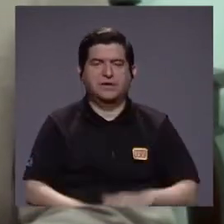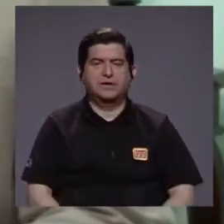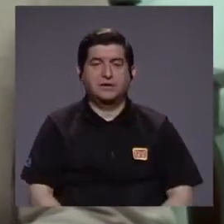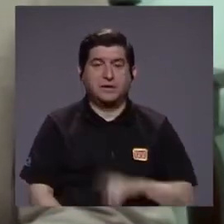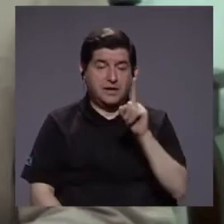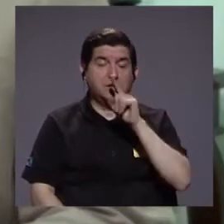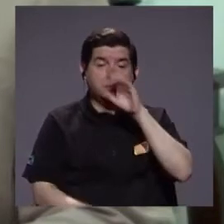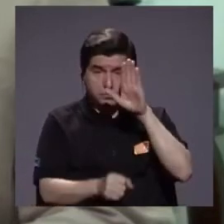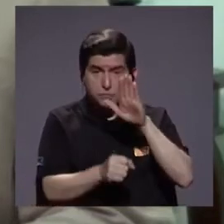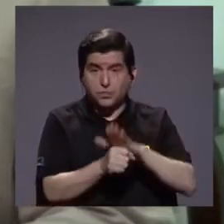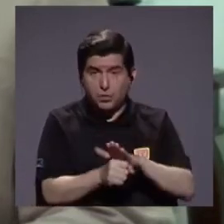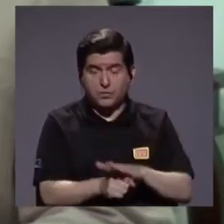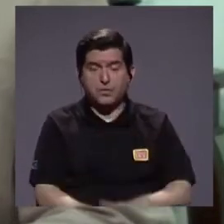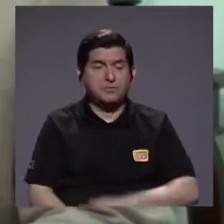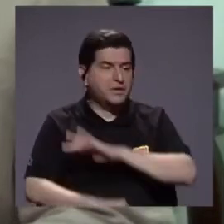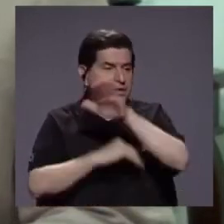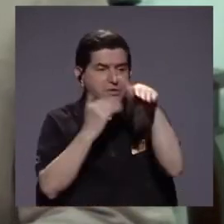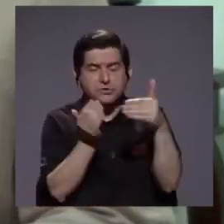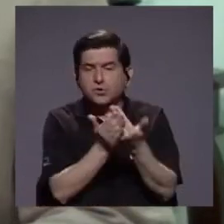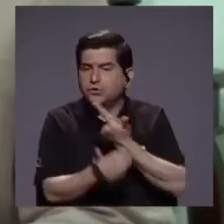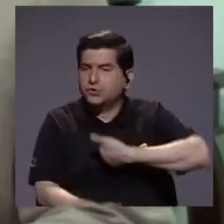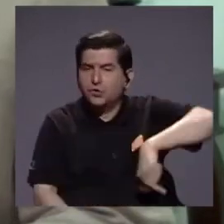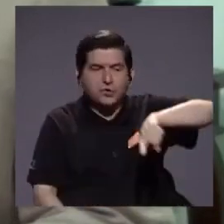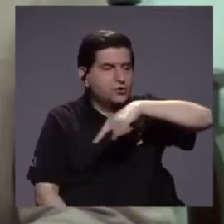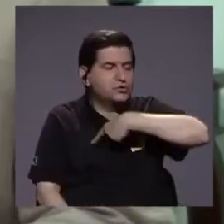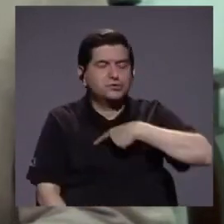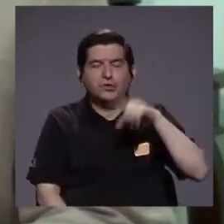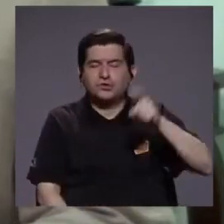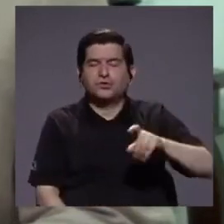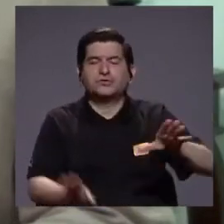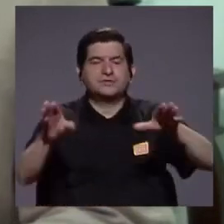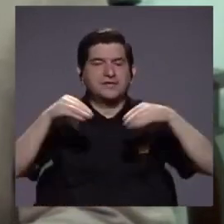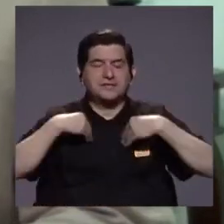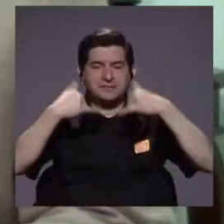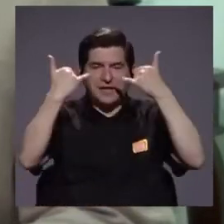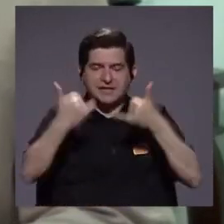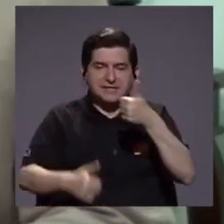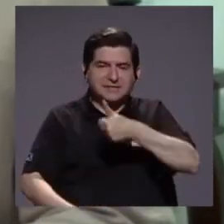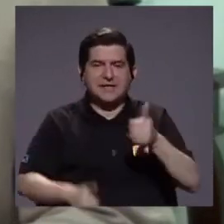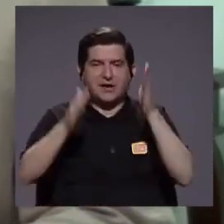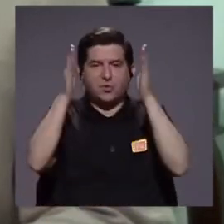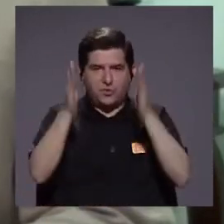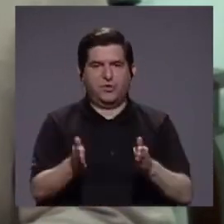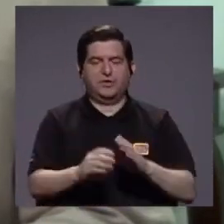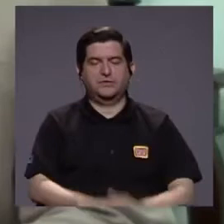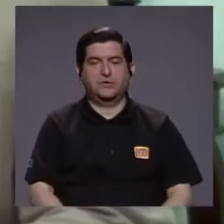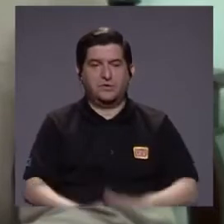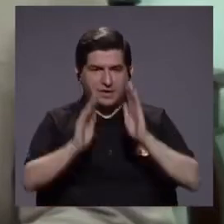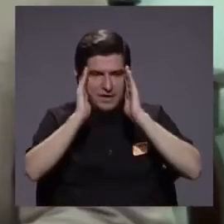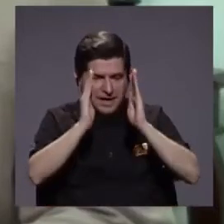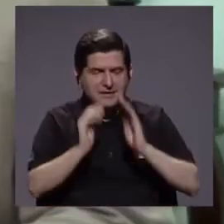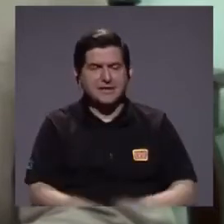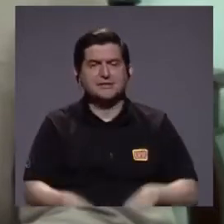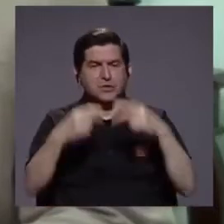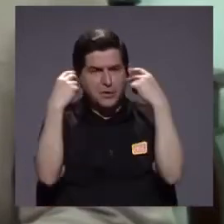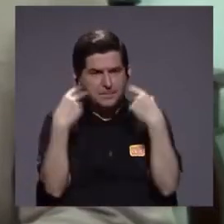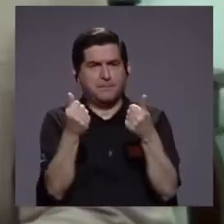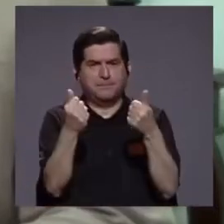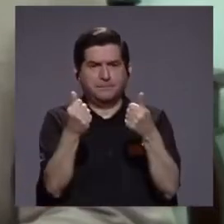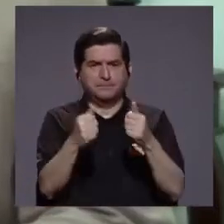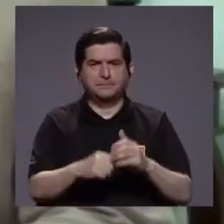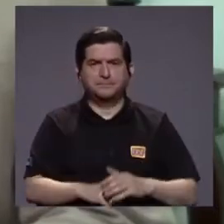es un compromiso que cualquiera de nosotros debe adquirir llegando a la rectoría y se debe atender